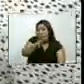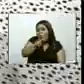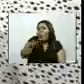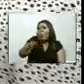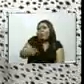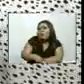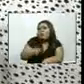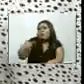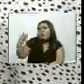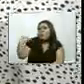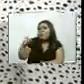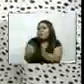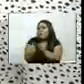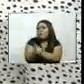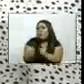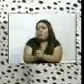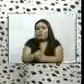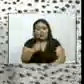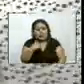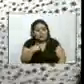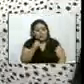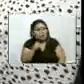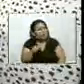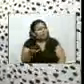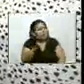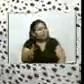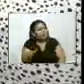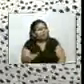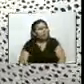problemática? Pues prácticamente